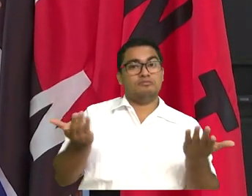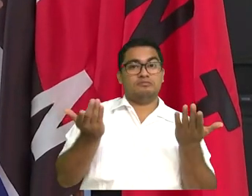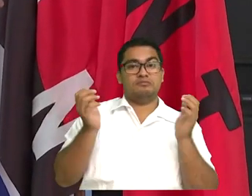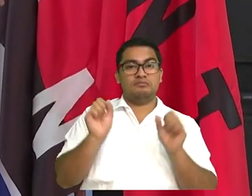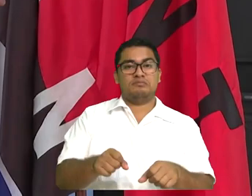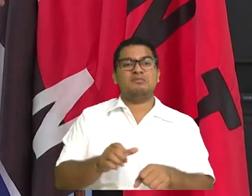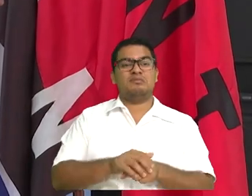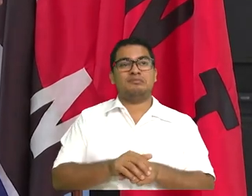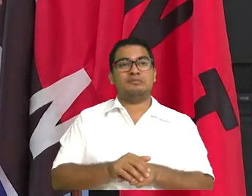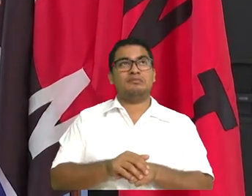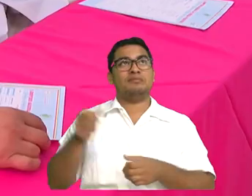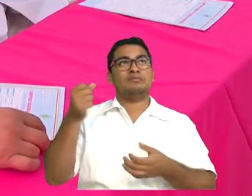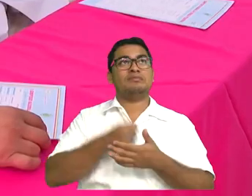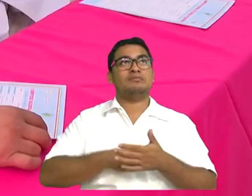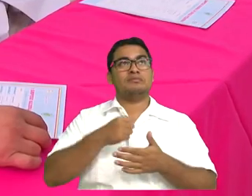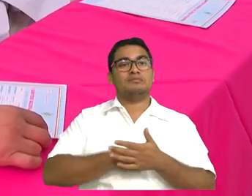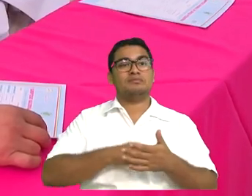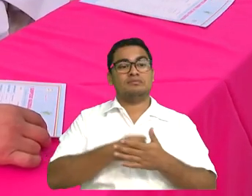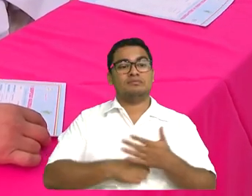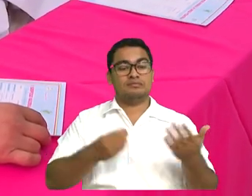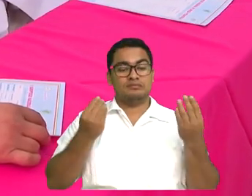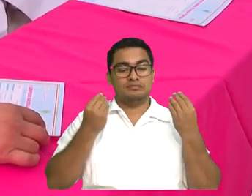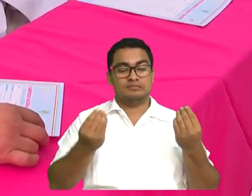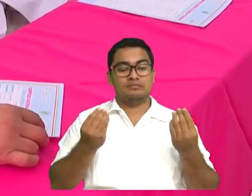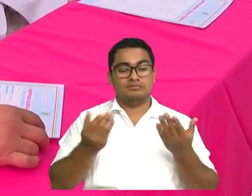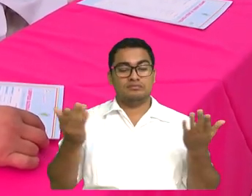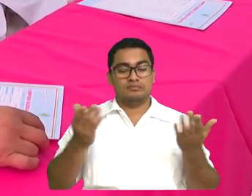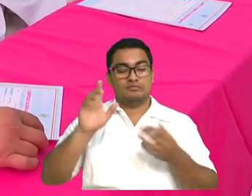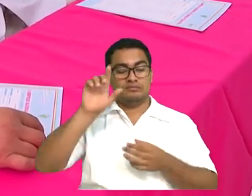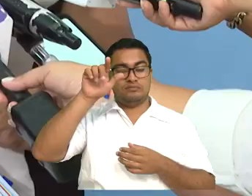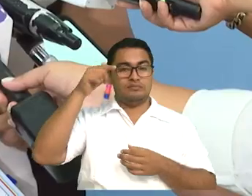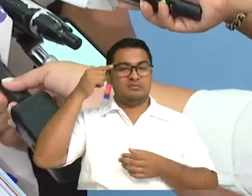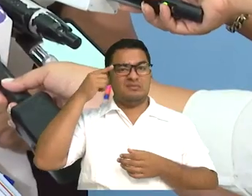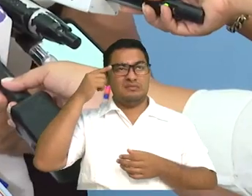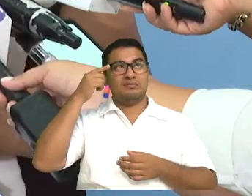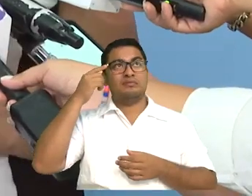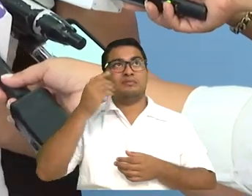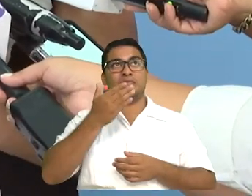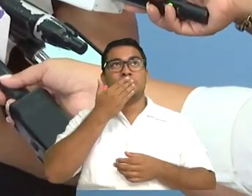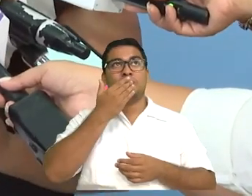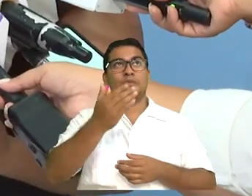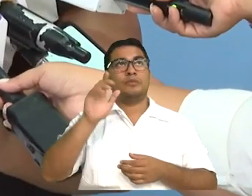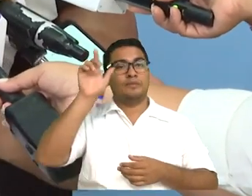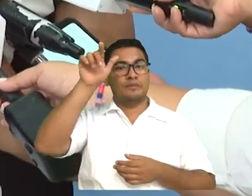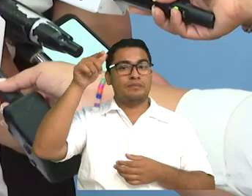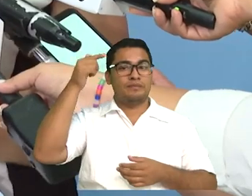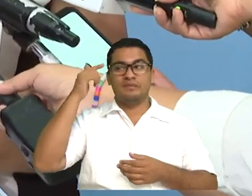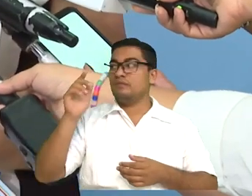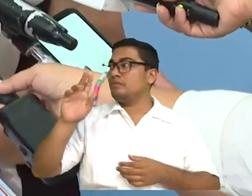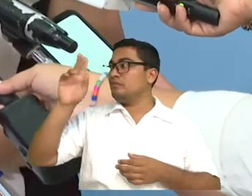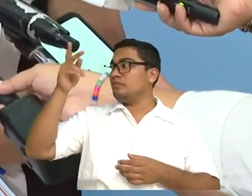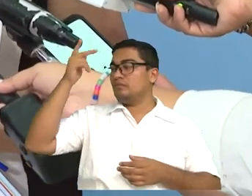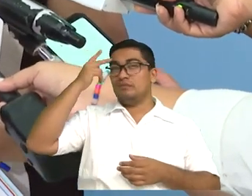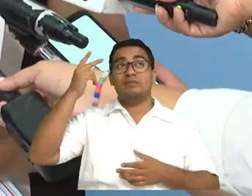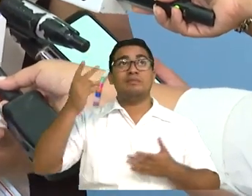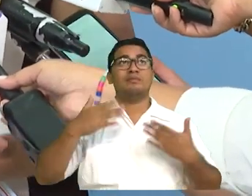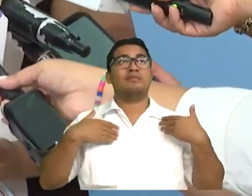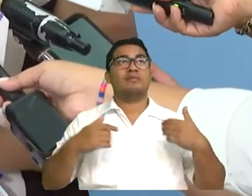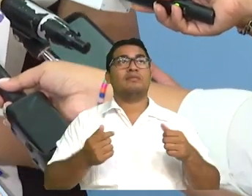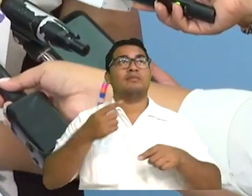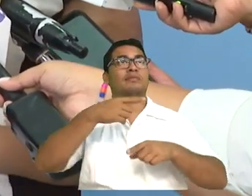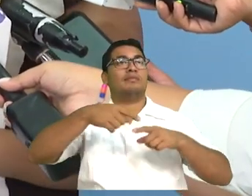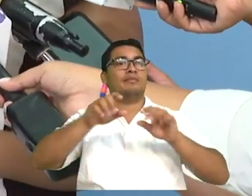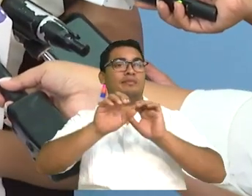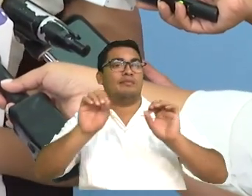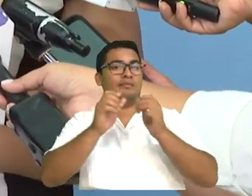Pues esto ha sido una lucha indiscutiblemente de nuestro gobierno, nuestro buen gobierno, parte de las políticas de salud, de nuestra gratuidad de la